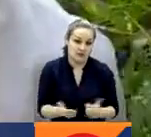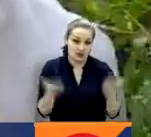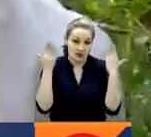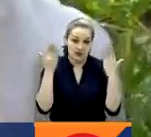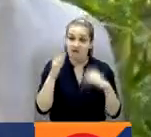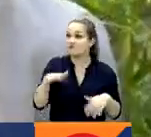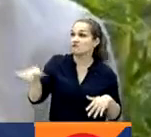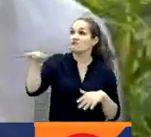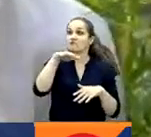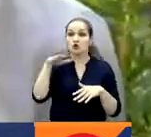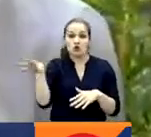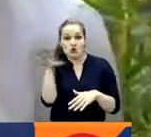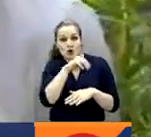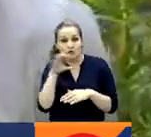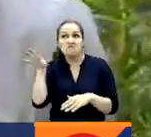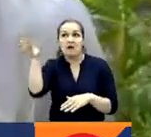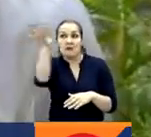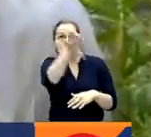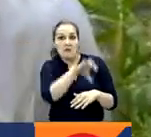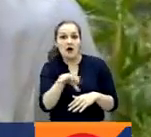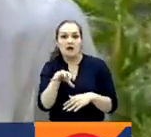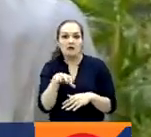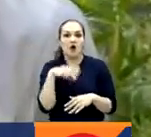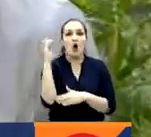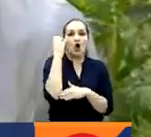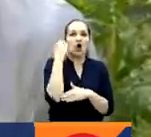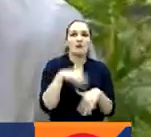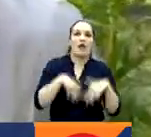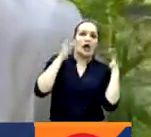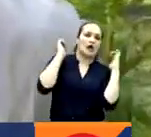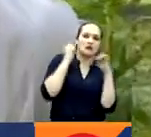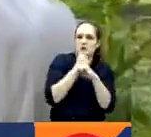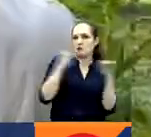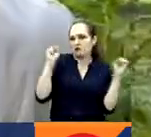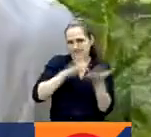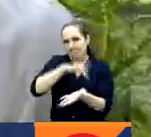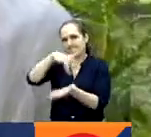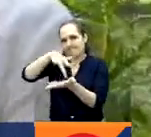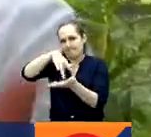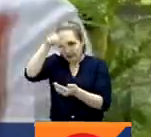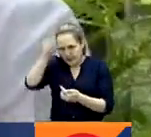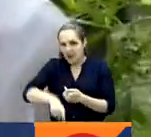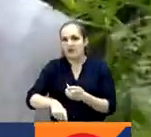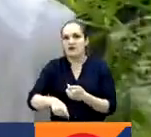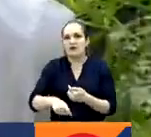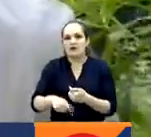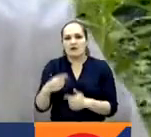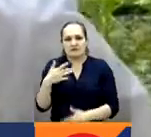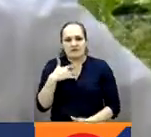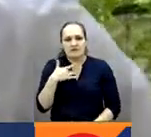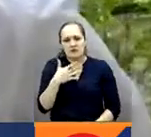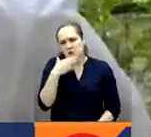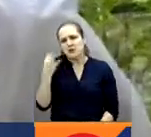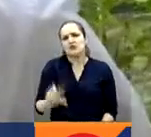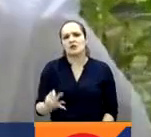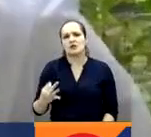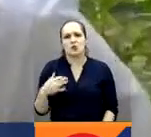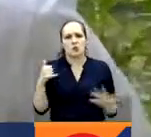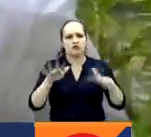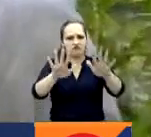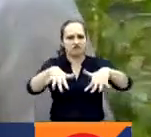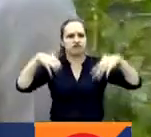todos los países acá, así que obviamente nosotros no podemos faltar y eso, yo creo que de verdad es un evento